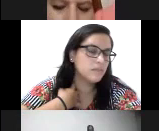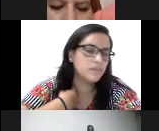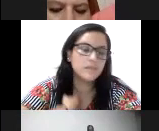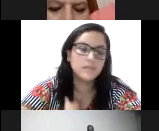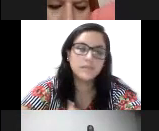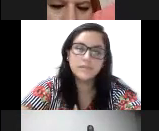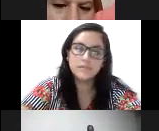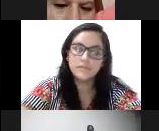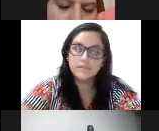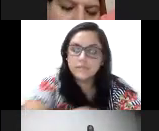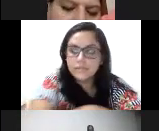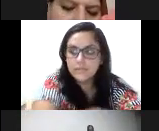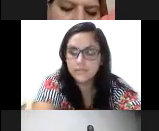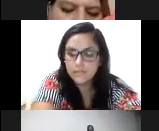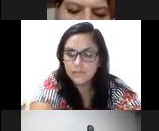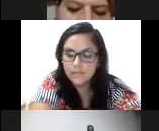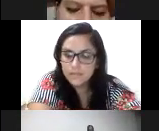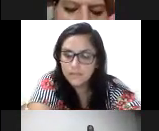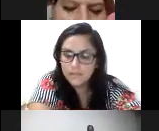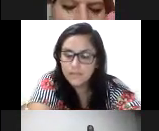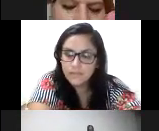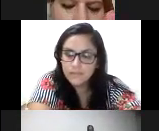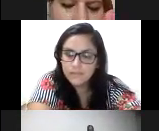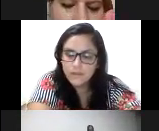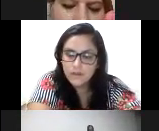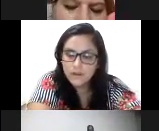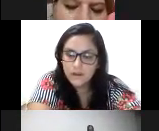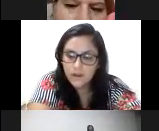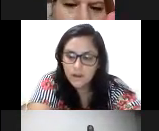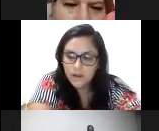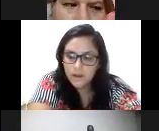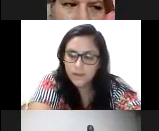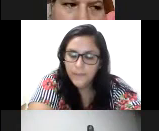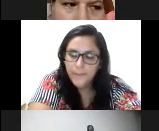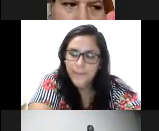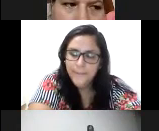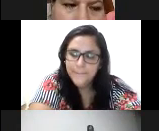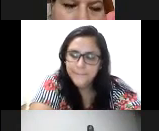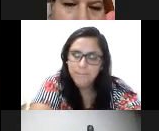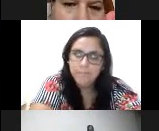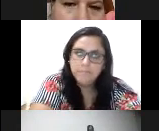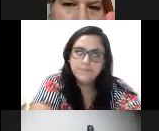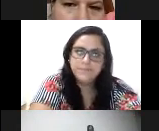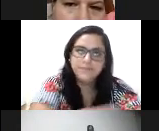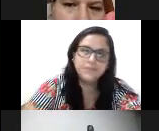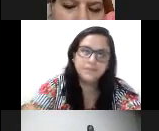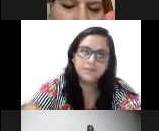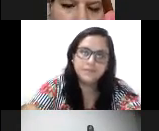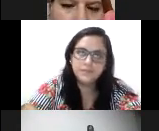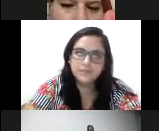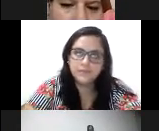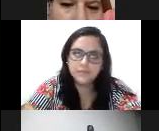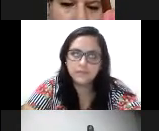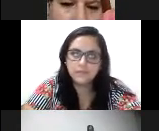queda dentro de los pulmones, que es una reserva, muchas veces cuando hay falta de oxigenación se tiene que utilizar, entonces necesitamos trabajarlo mediante la